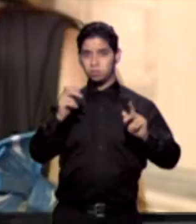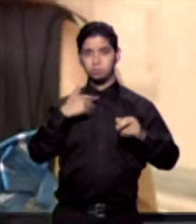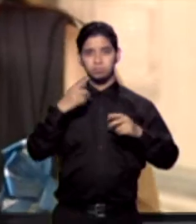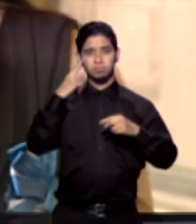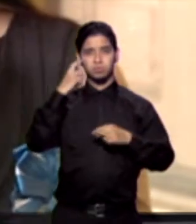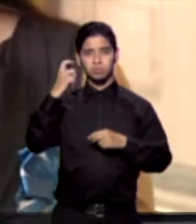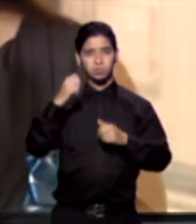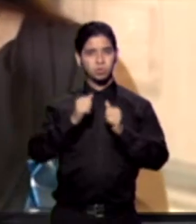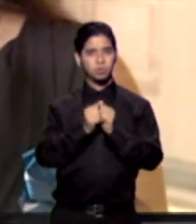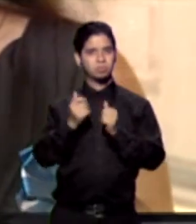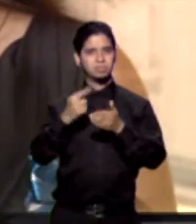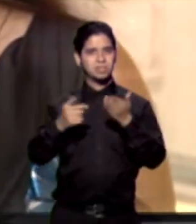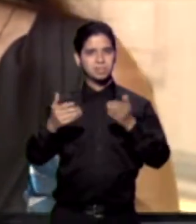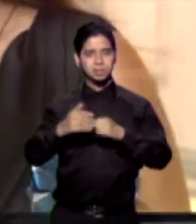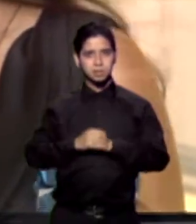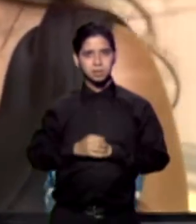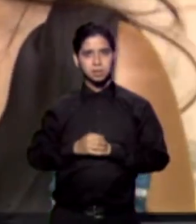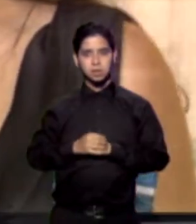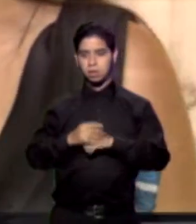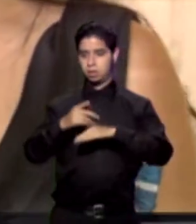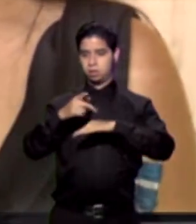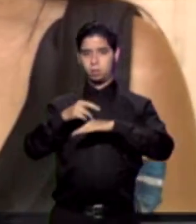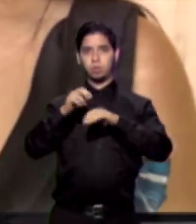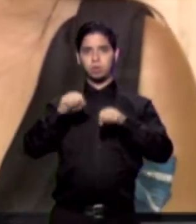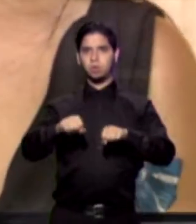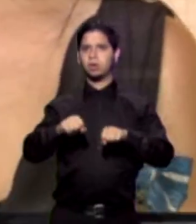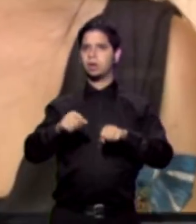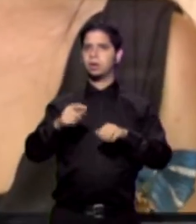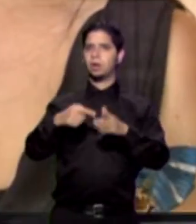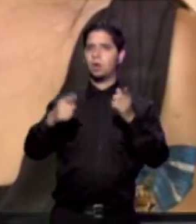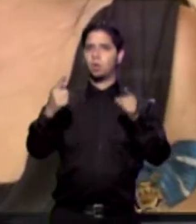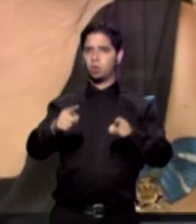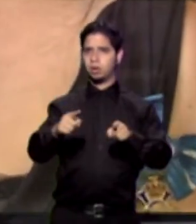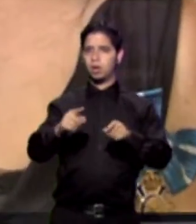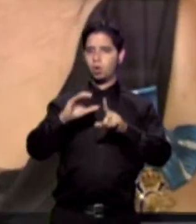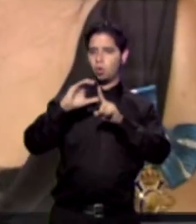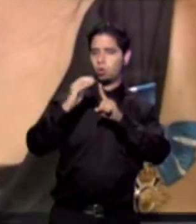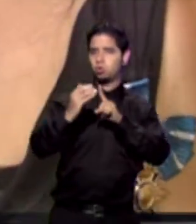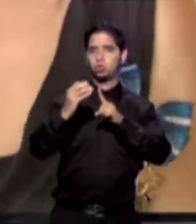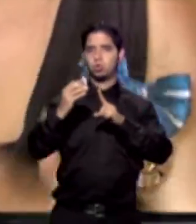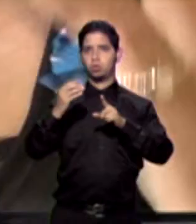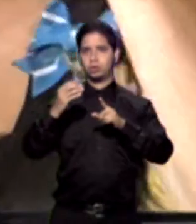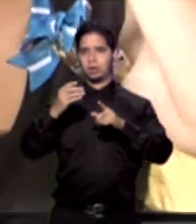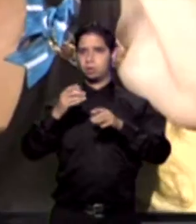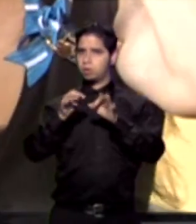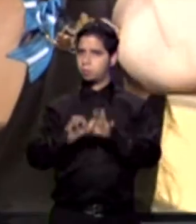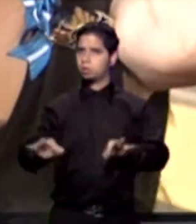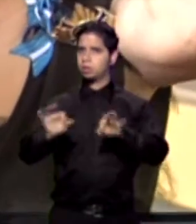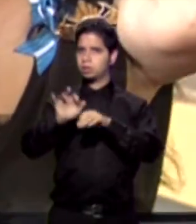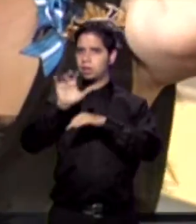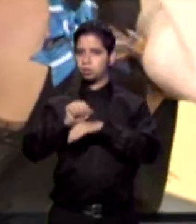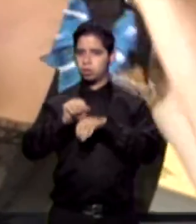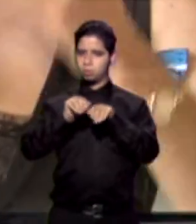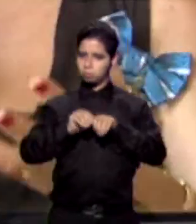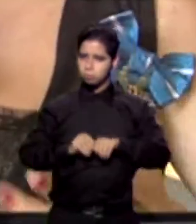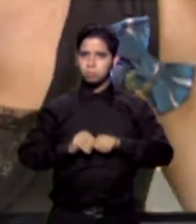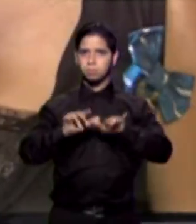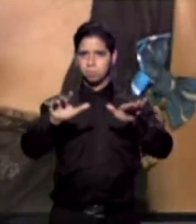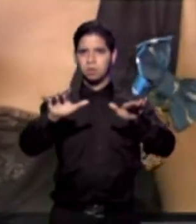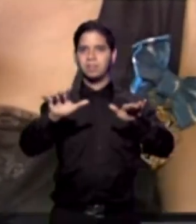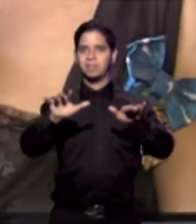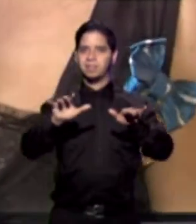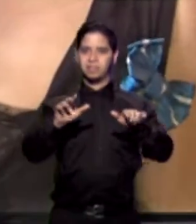fueran esa fuente inagotable de transmisión de conocimiento, de cultura y de esencia misma de lo que somos. Así que estamos felices de recibir